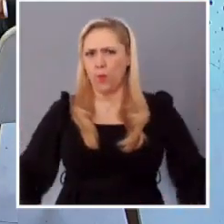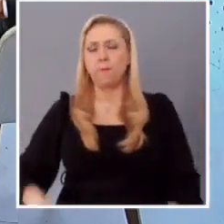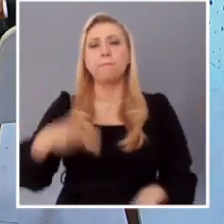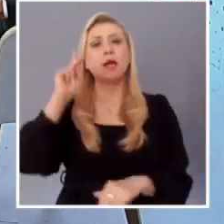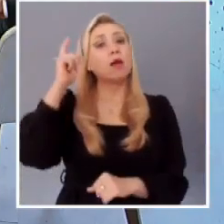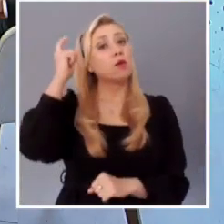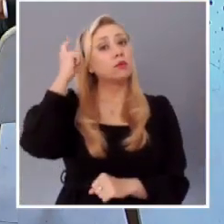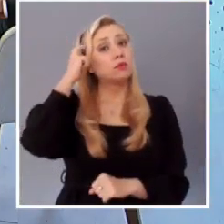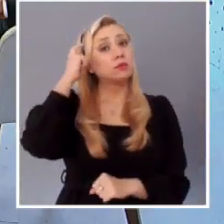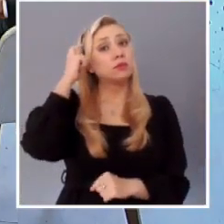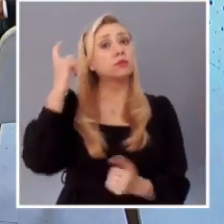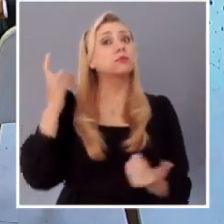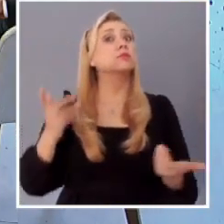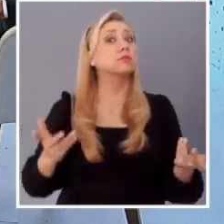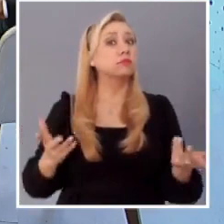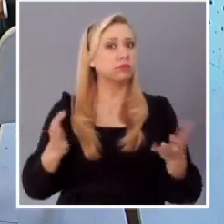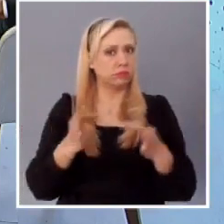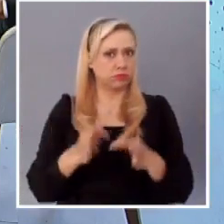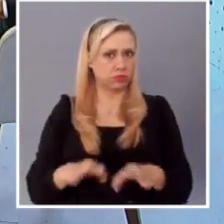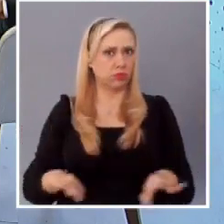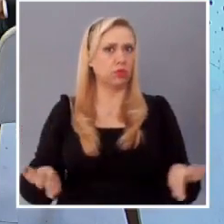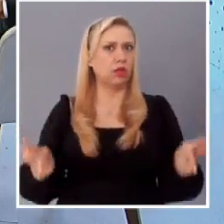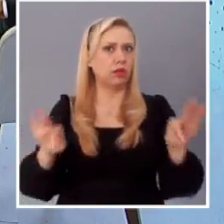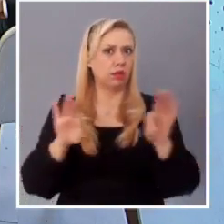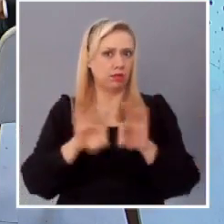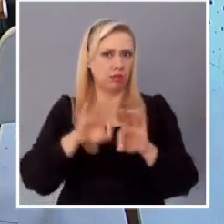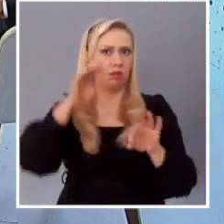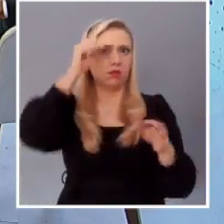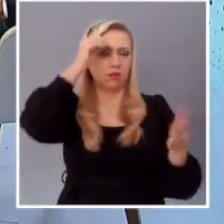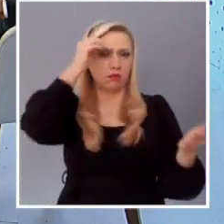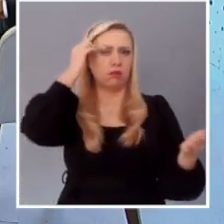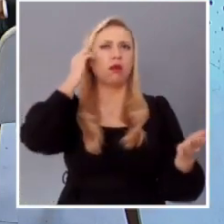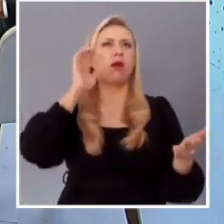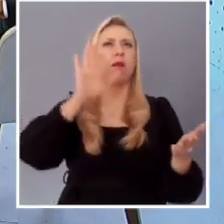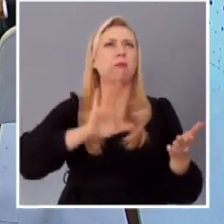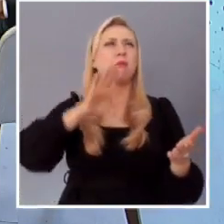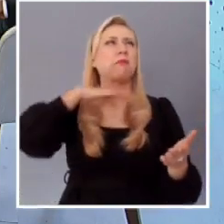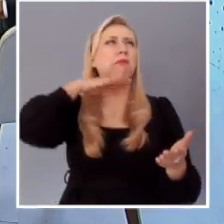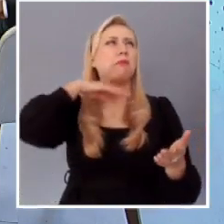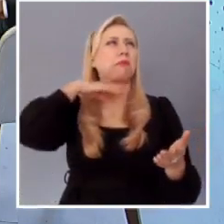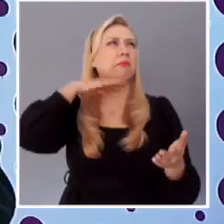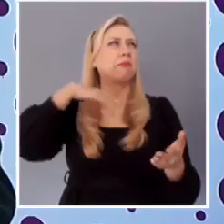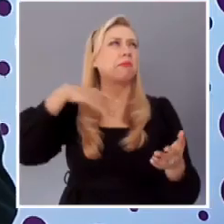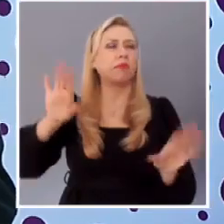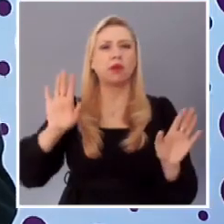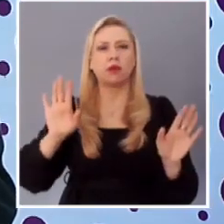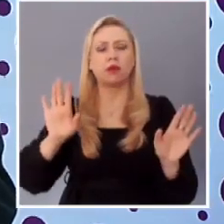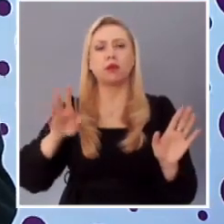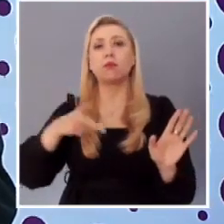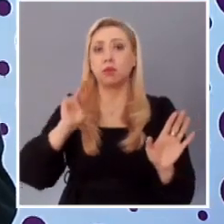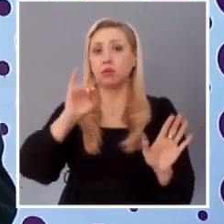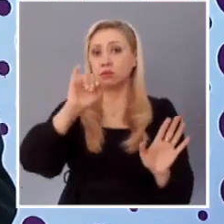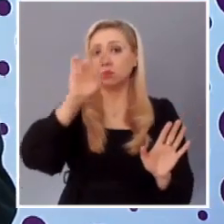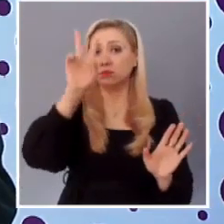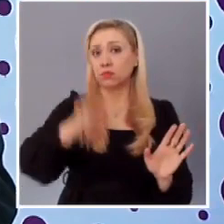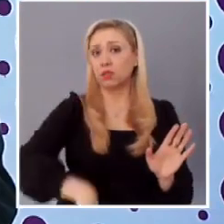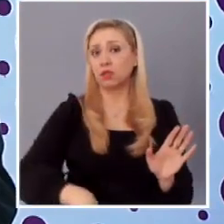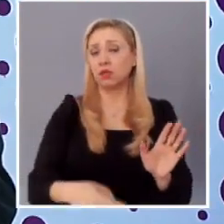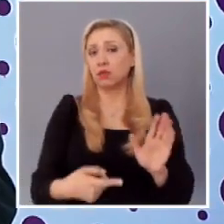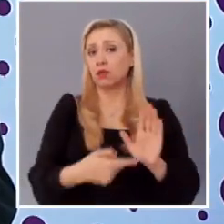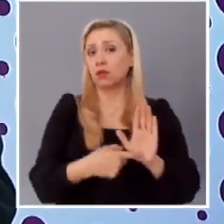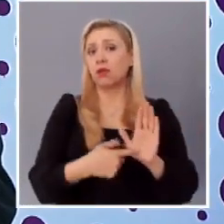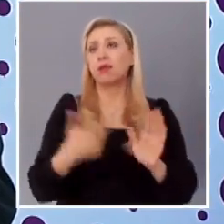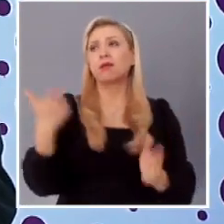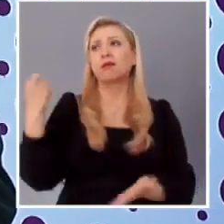muy importante, aunque no le prestemos tanta atención, digamos por error. En esto se ve reflejado también en los términos de presupuesto. ¿Y